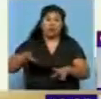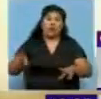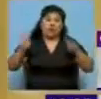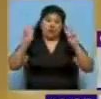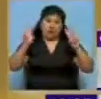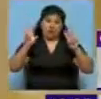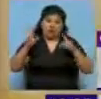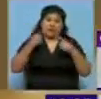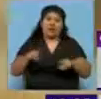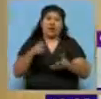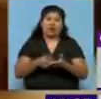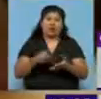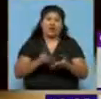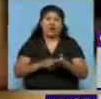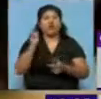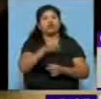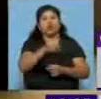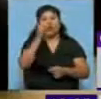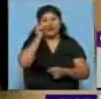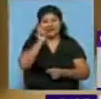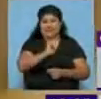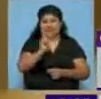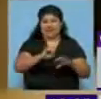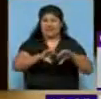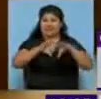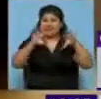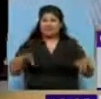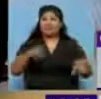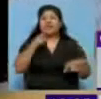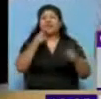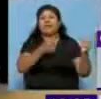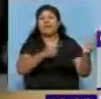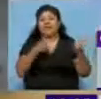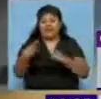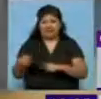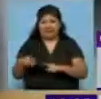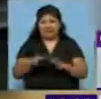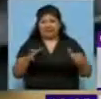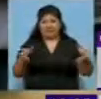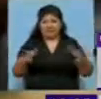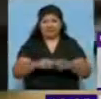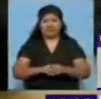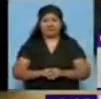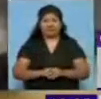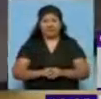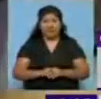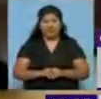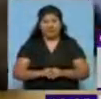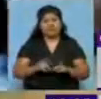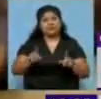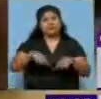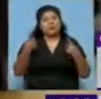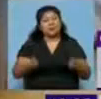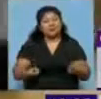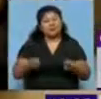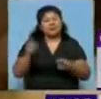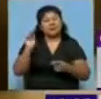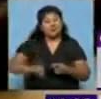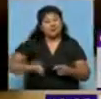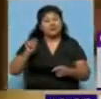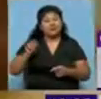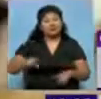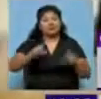poder, pero no de la mano de Cristina Kirchner, sino trabajando otra opción, ¿no? Pablo, la otra referencia de la que hablabas, complemento esta foto